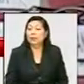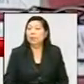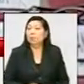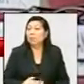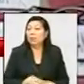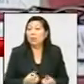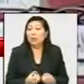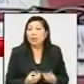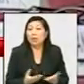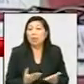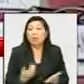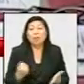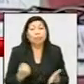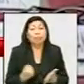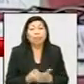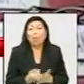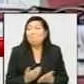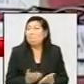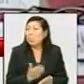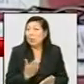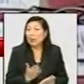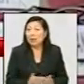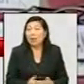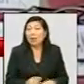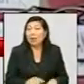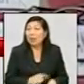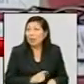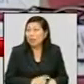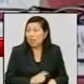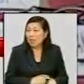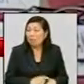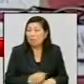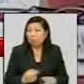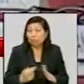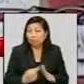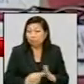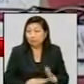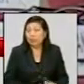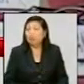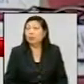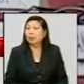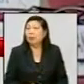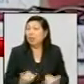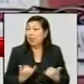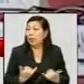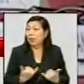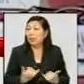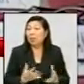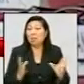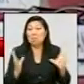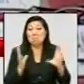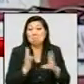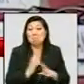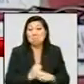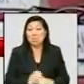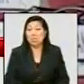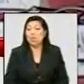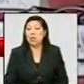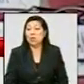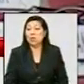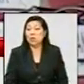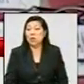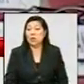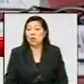Produjo tantos accidentes en el lapso que tuvo el registro que en la actualidad se ha reducido